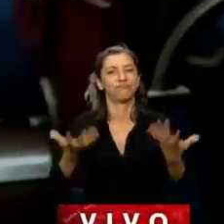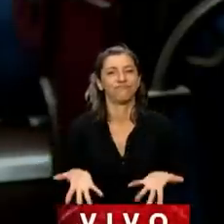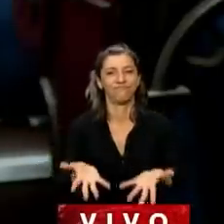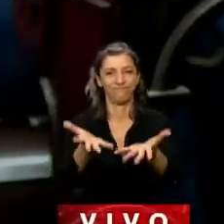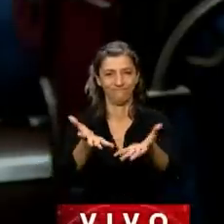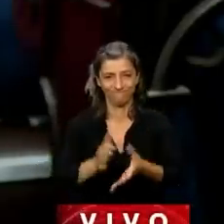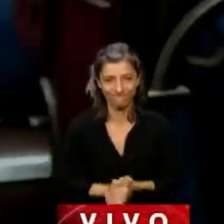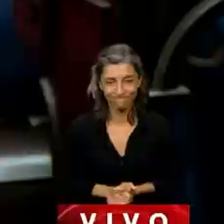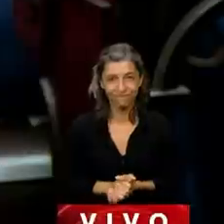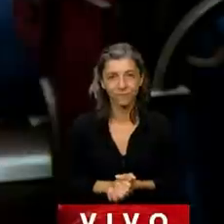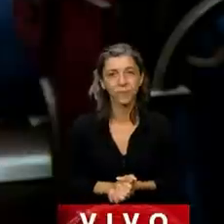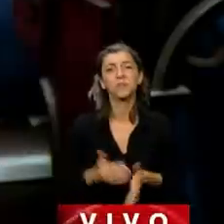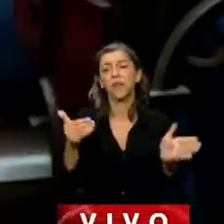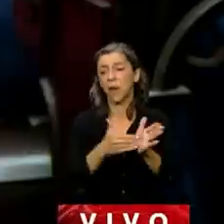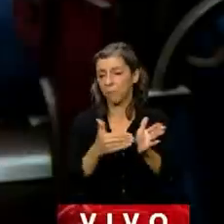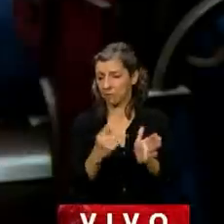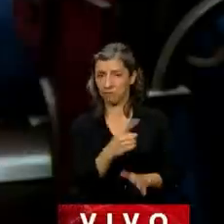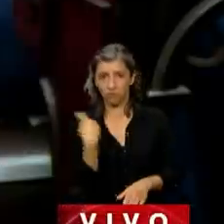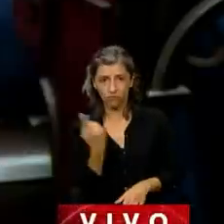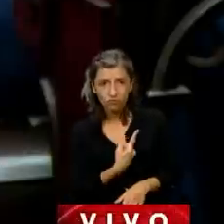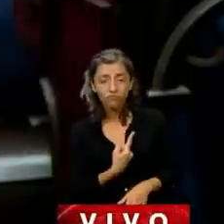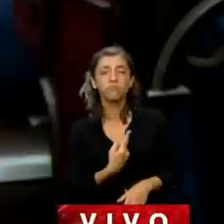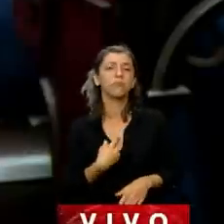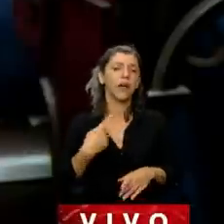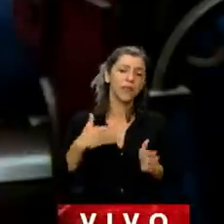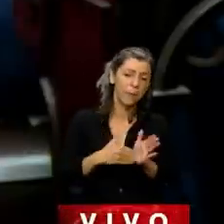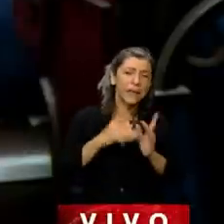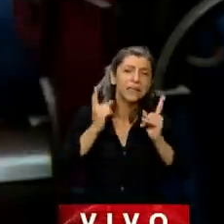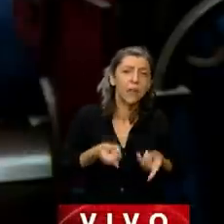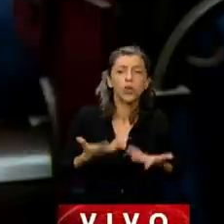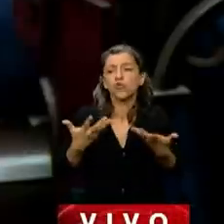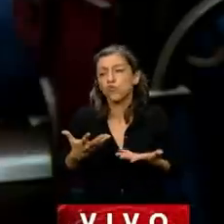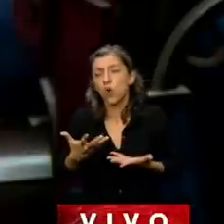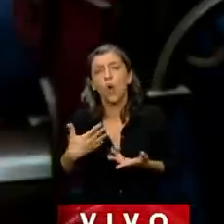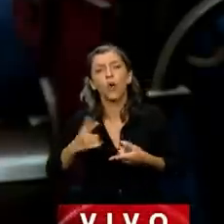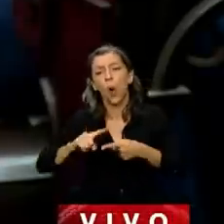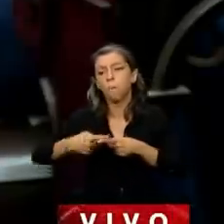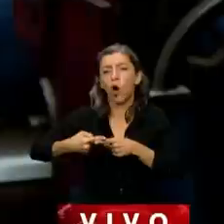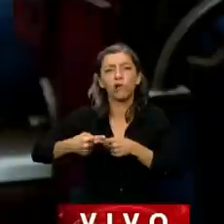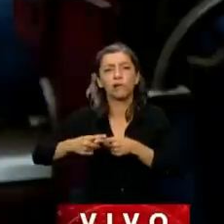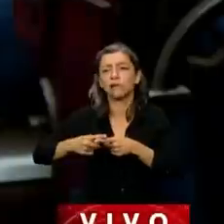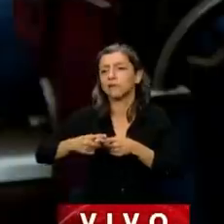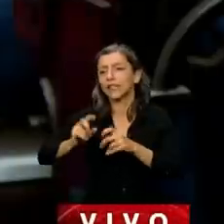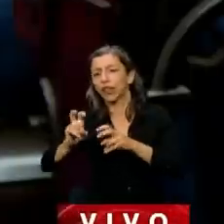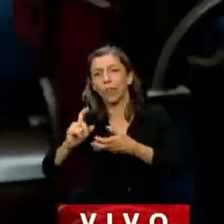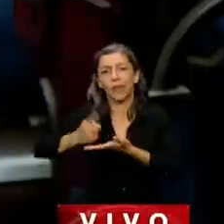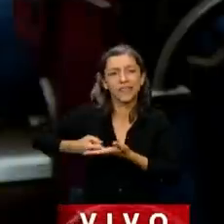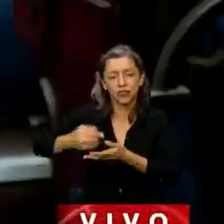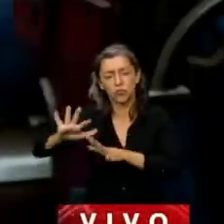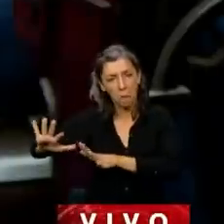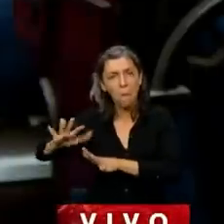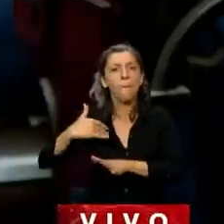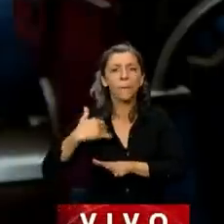Dependerá de nosotros, dependerá de la decisión, además política, que conjuguemos